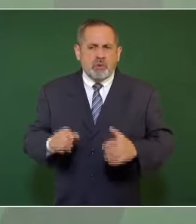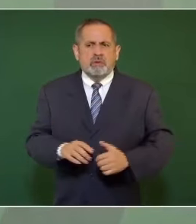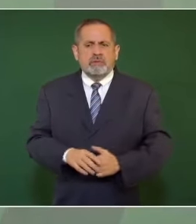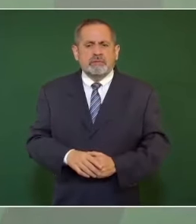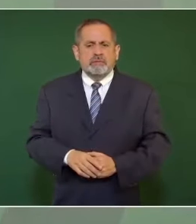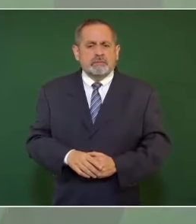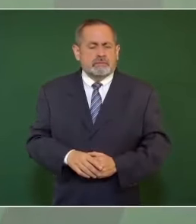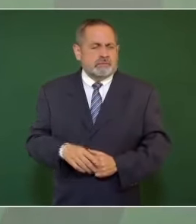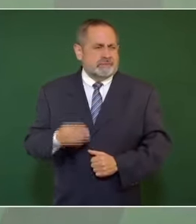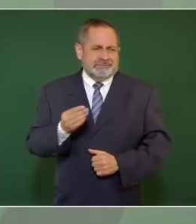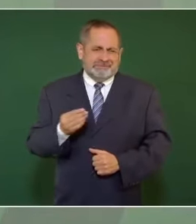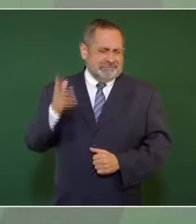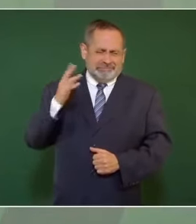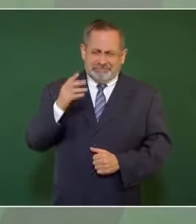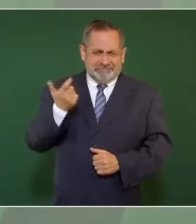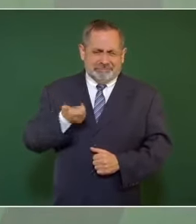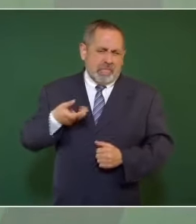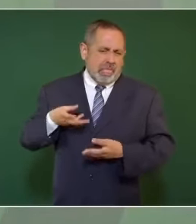en fin,